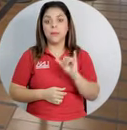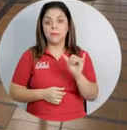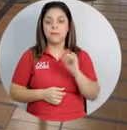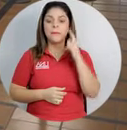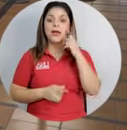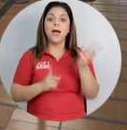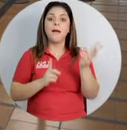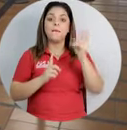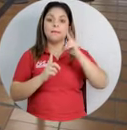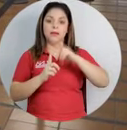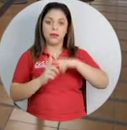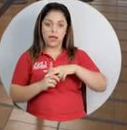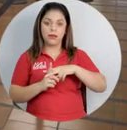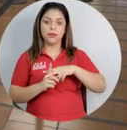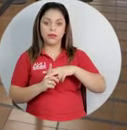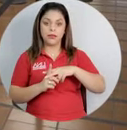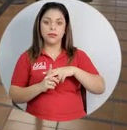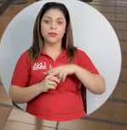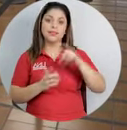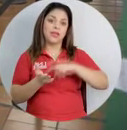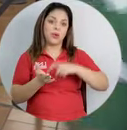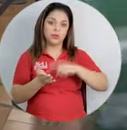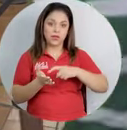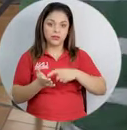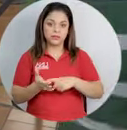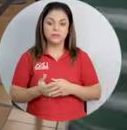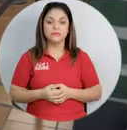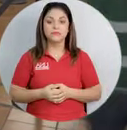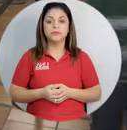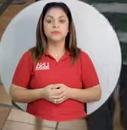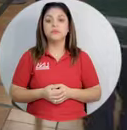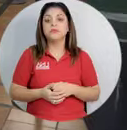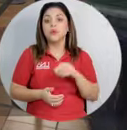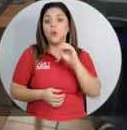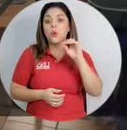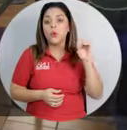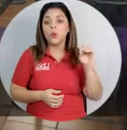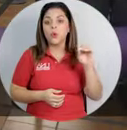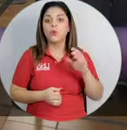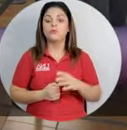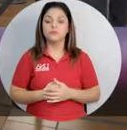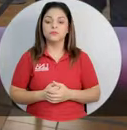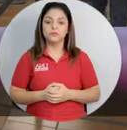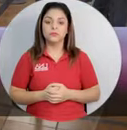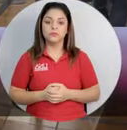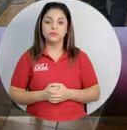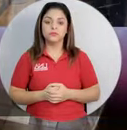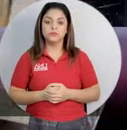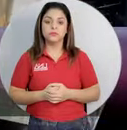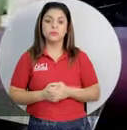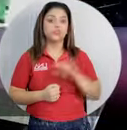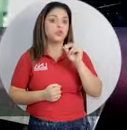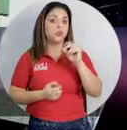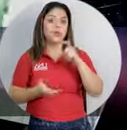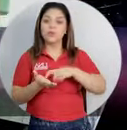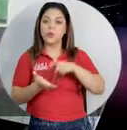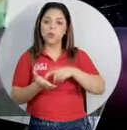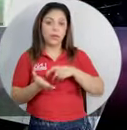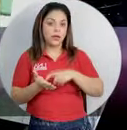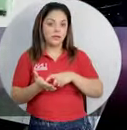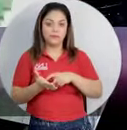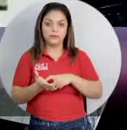o inclusive para aplicarlo en una refundición de alguna otra deuda, o poder echarle mano en lugar de tener